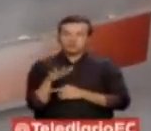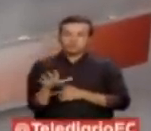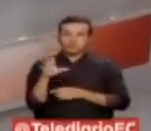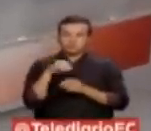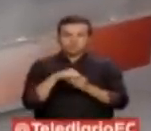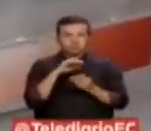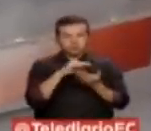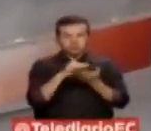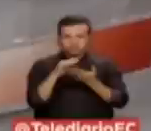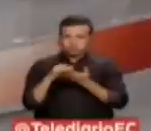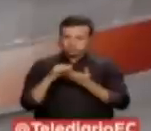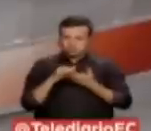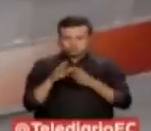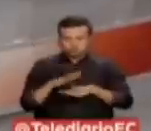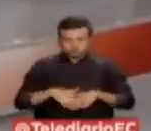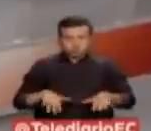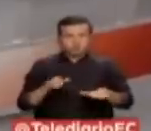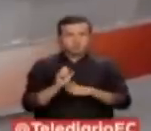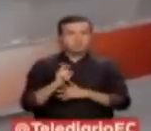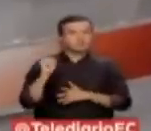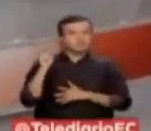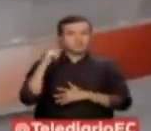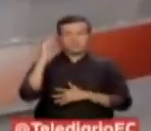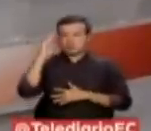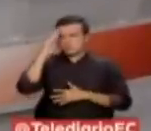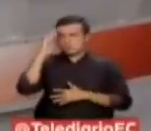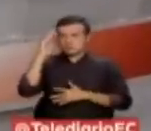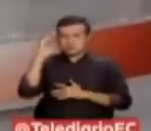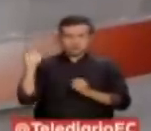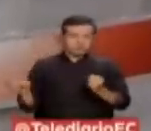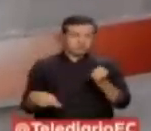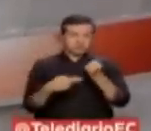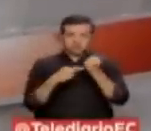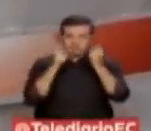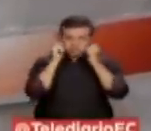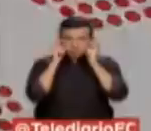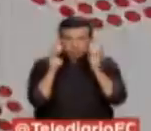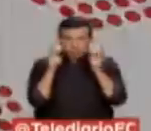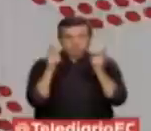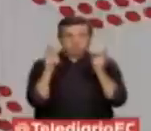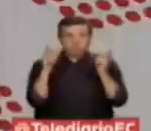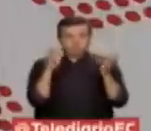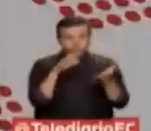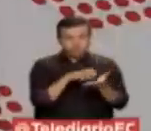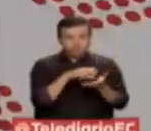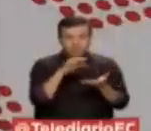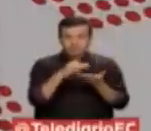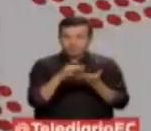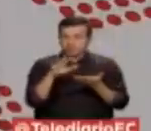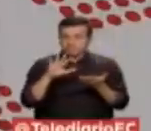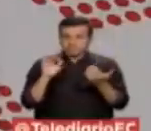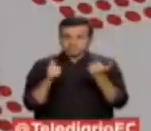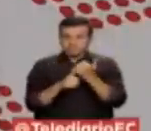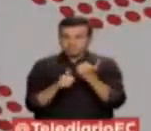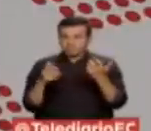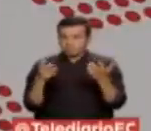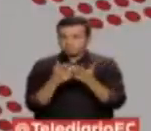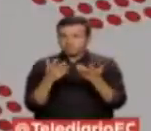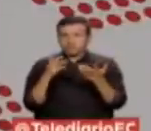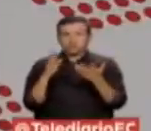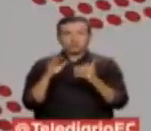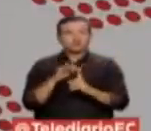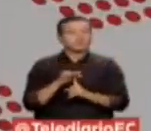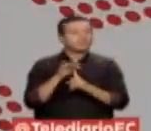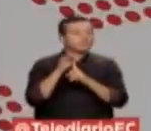zonas en el país que demandan un refuerzo de seguridad tenemos Circuit zonas y y subzonas que están